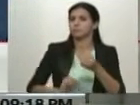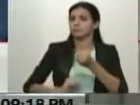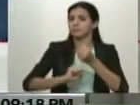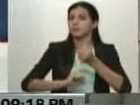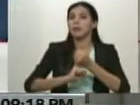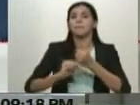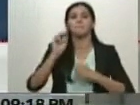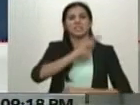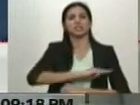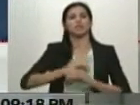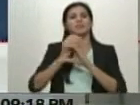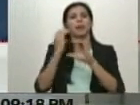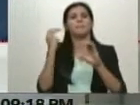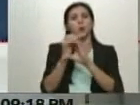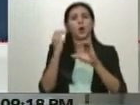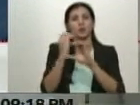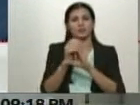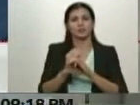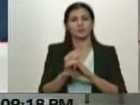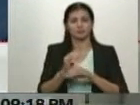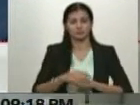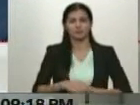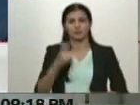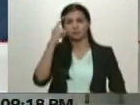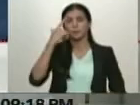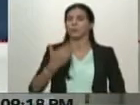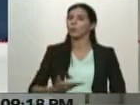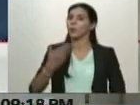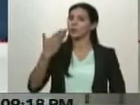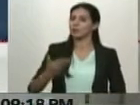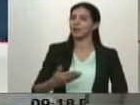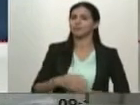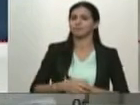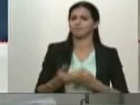transporte, muy importante, para